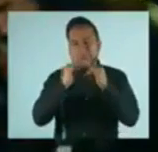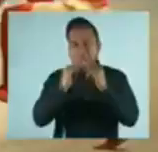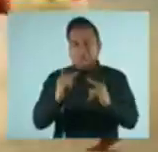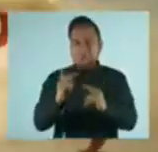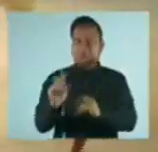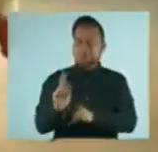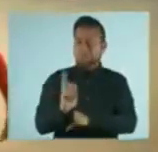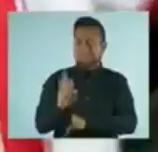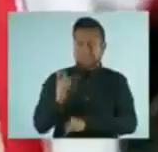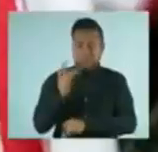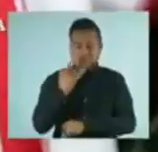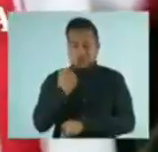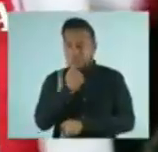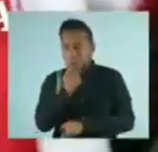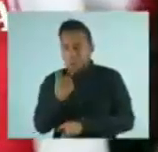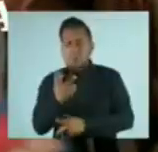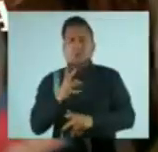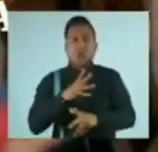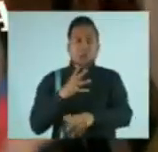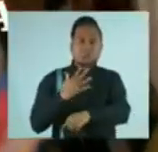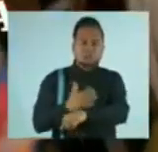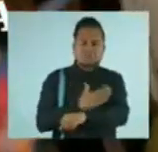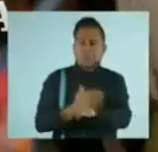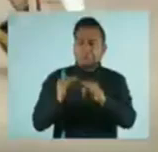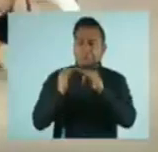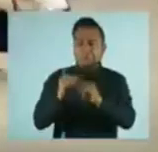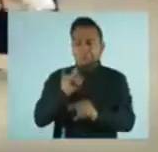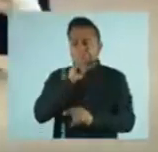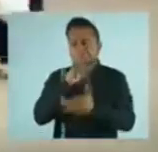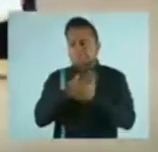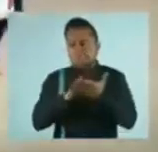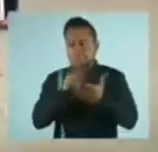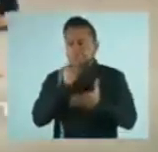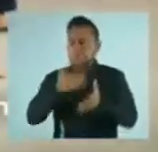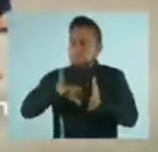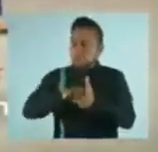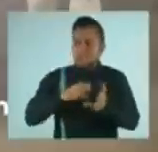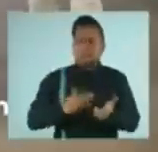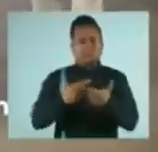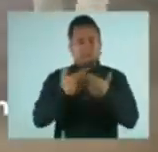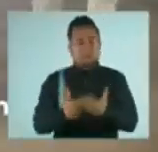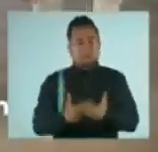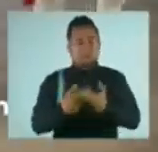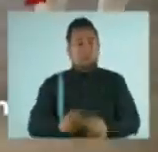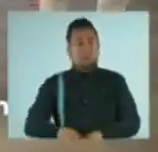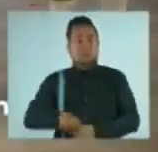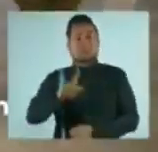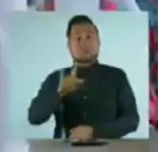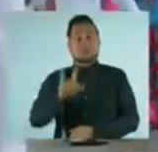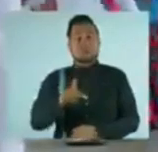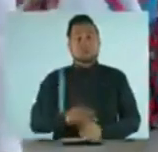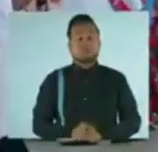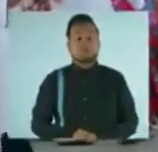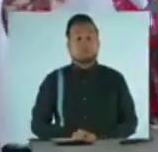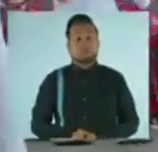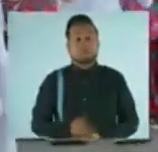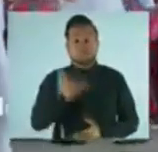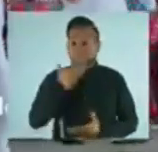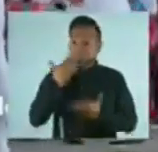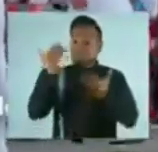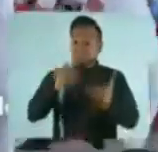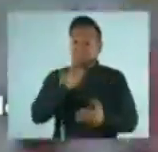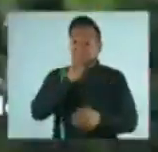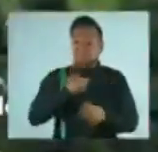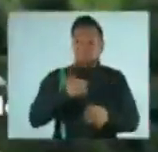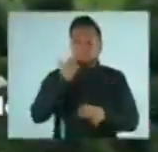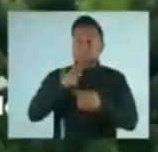cuartos para poderlos recibir. Pero no solo recibirlos, sino